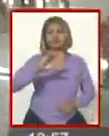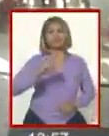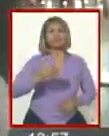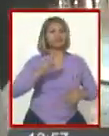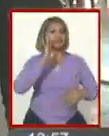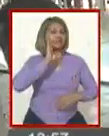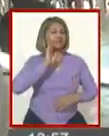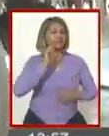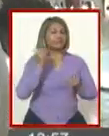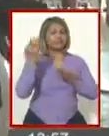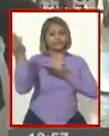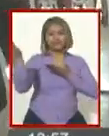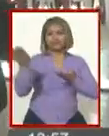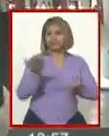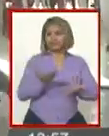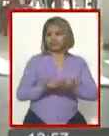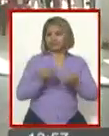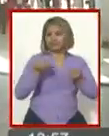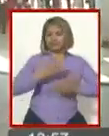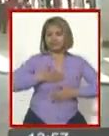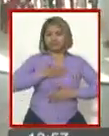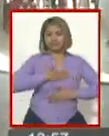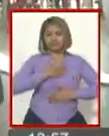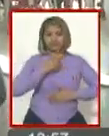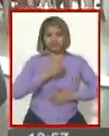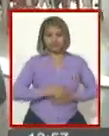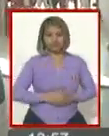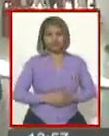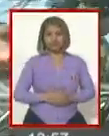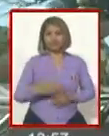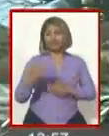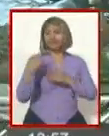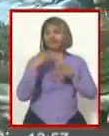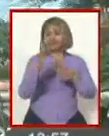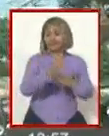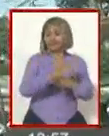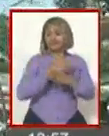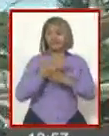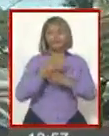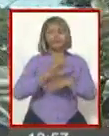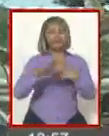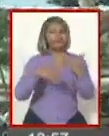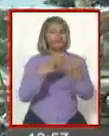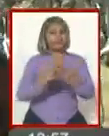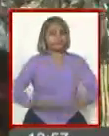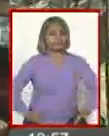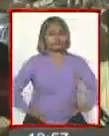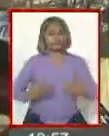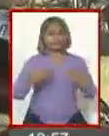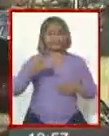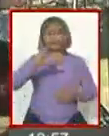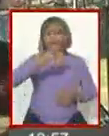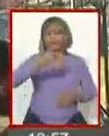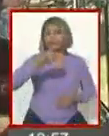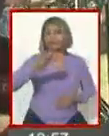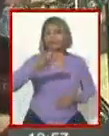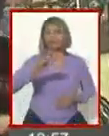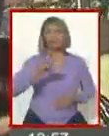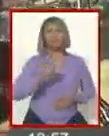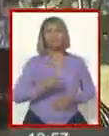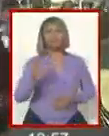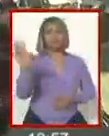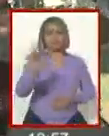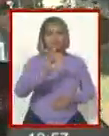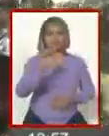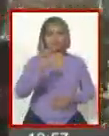aniversario. Muchísimas gracias por la invitación. Muy contenta de venir hasta la sede Real Santa Cruz a compartir con todos los residentes chaqueños del